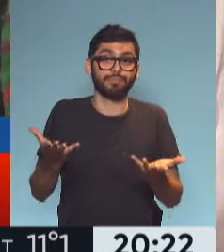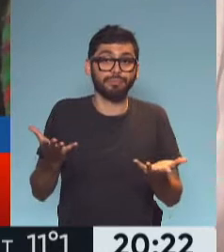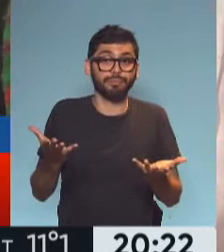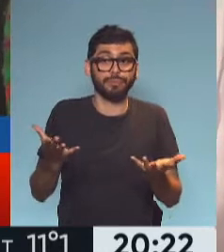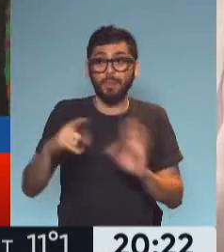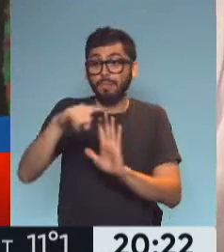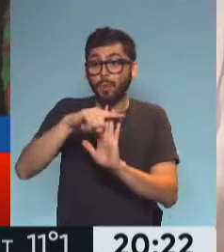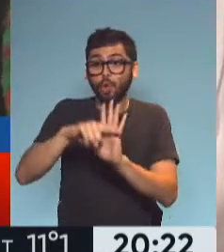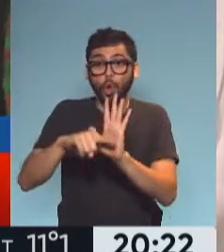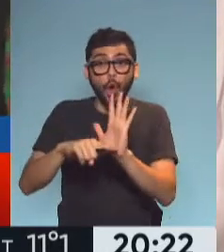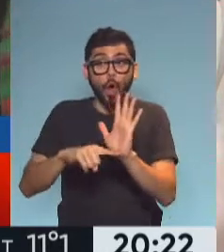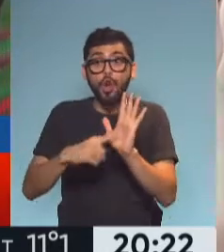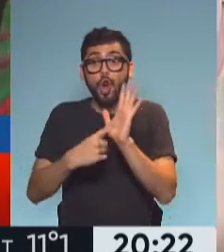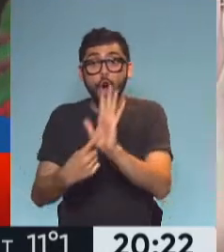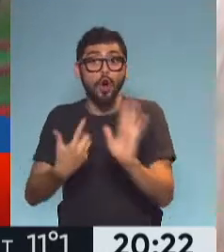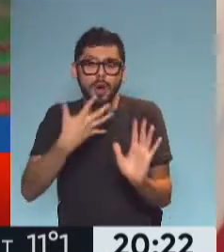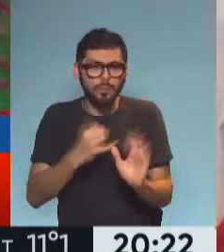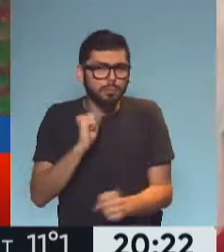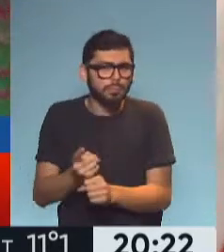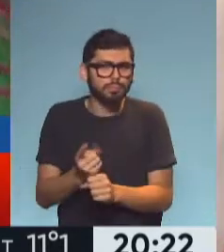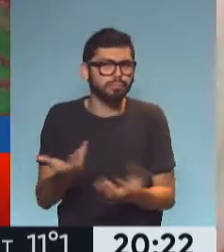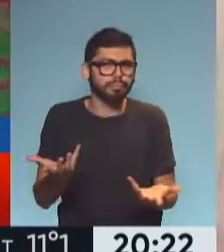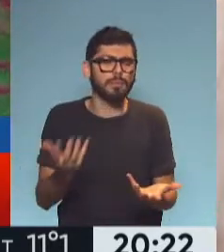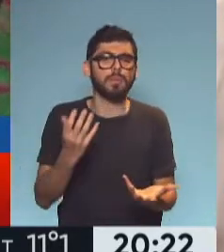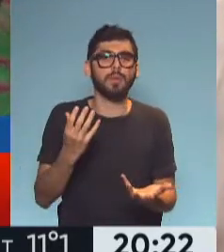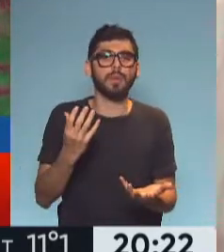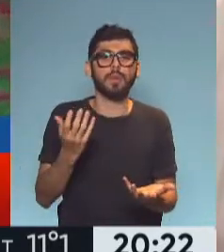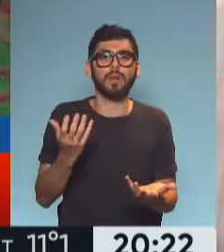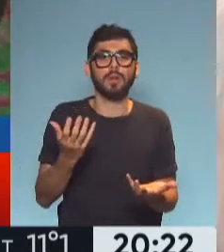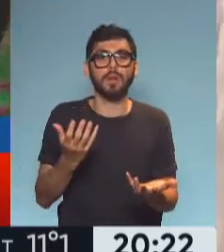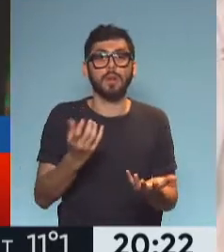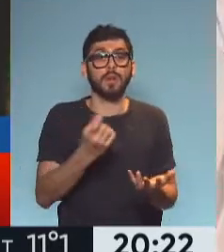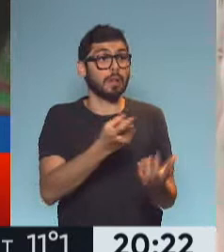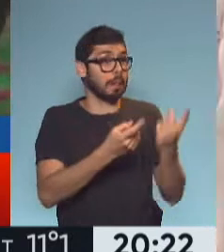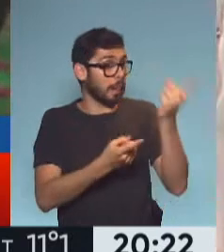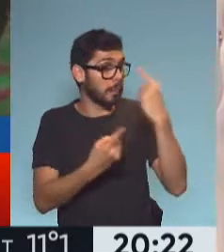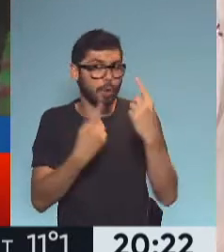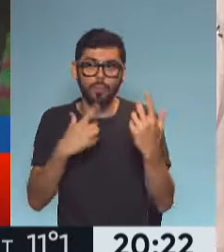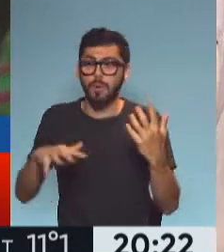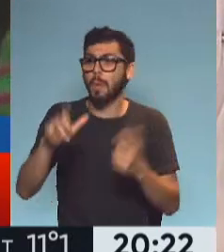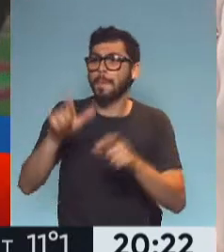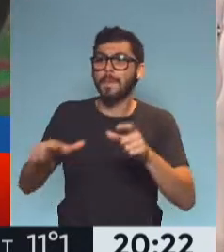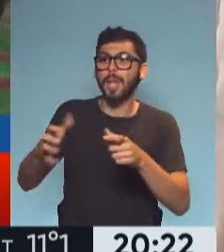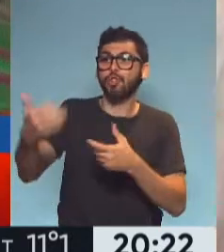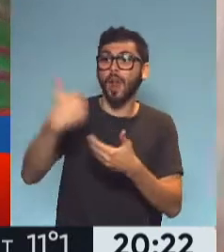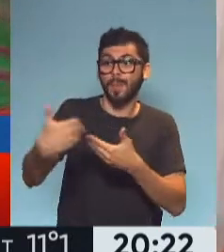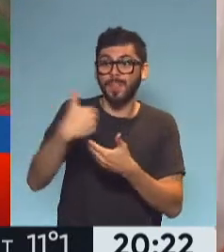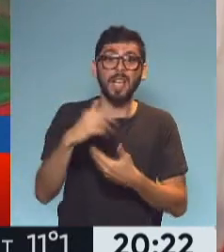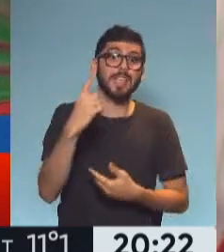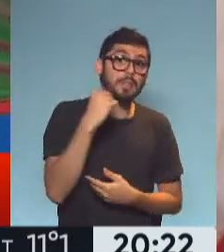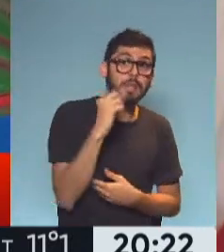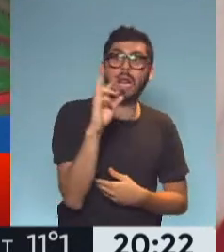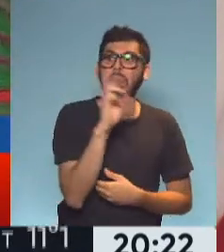los protocolos que el gobierno de la ciudad nos hace cumplir por las características de la población, de las chicas, de los